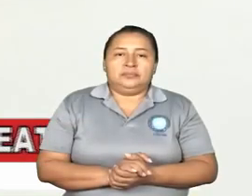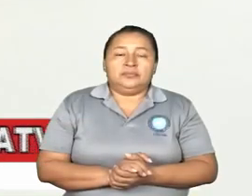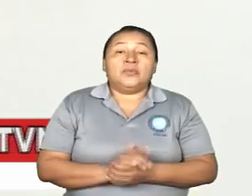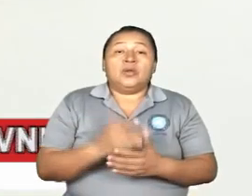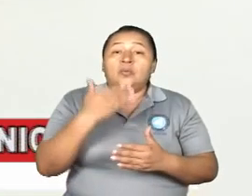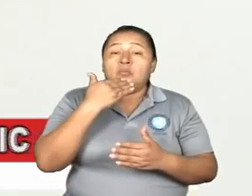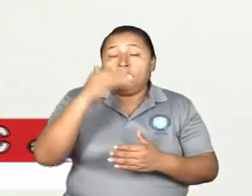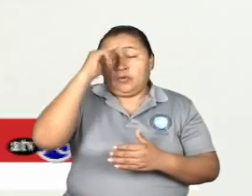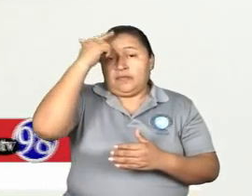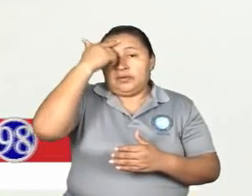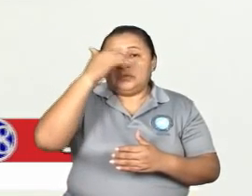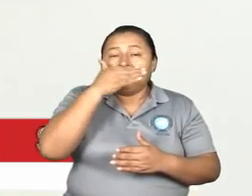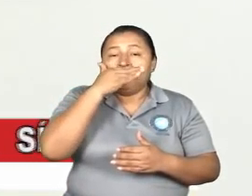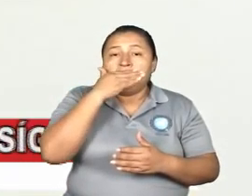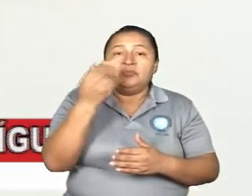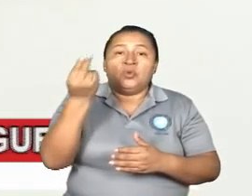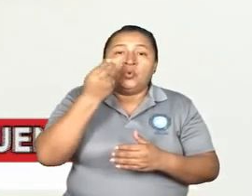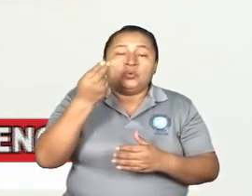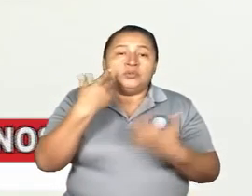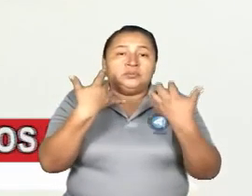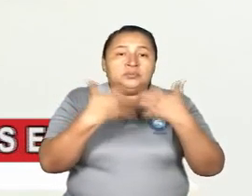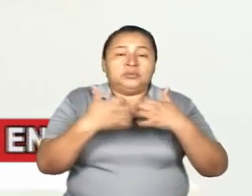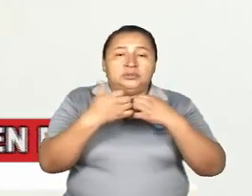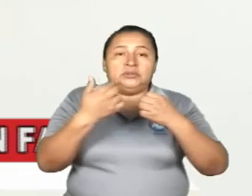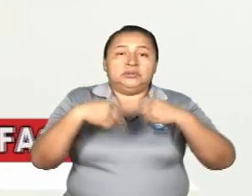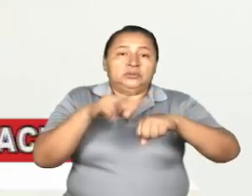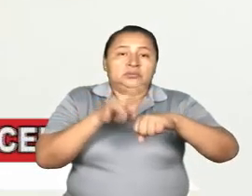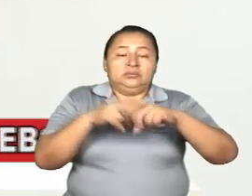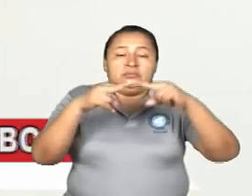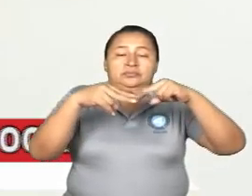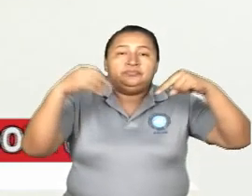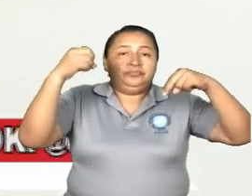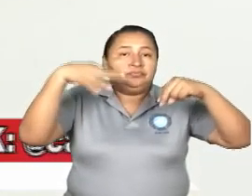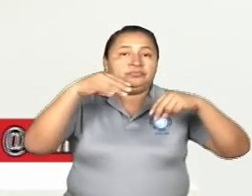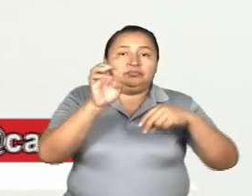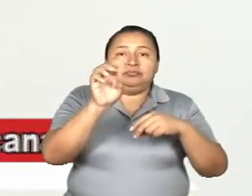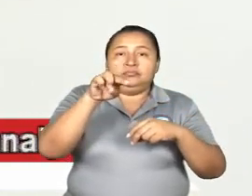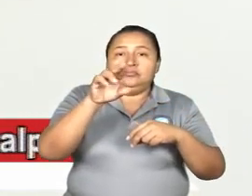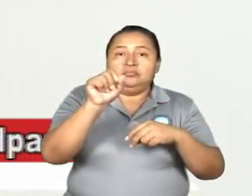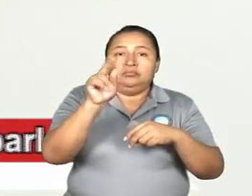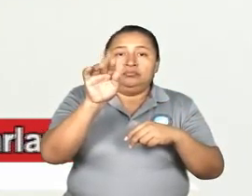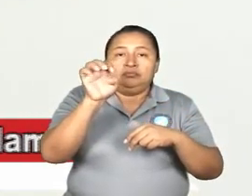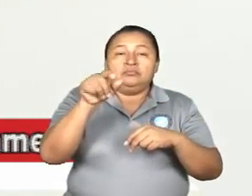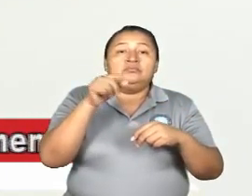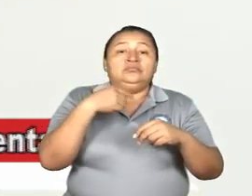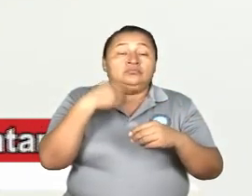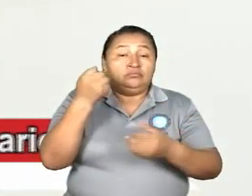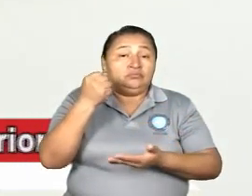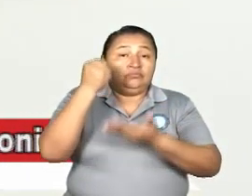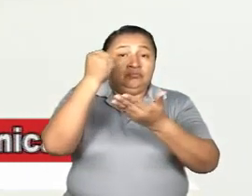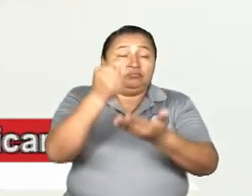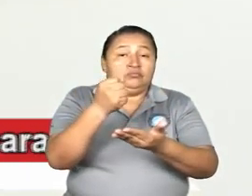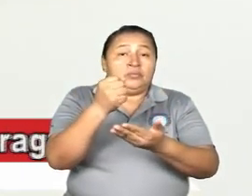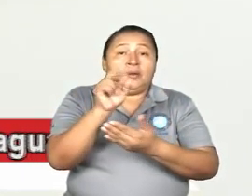El buen gobierno sandinista, a través de la Empresa Nacional de Transmisión Eléctrica Enatrel, invertirá, óigalo bien,